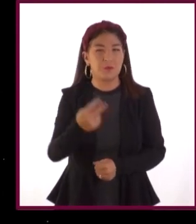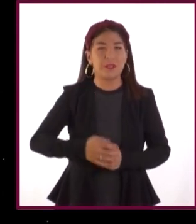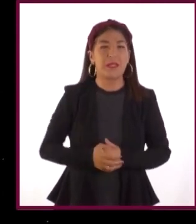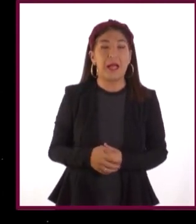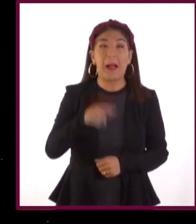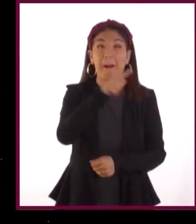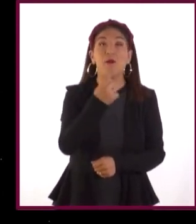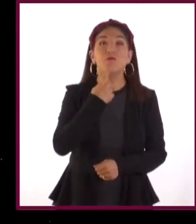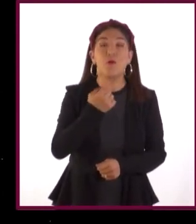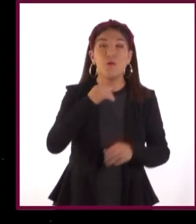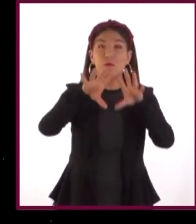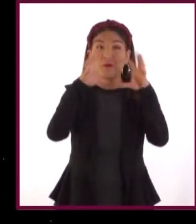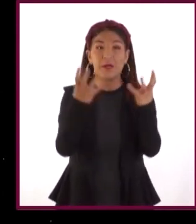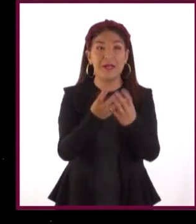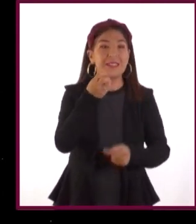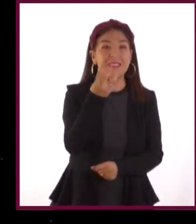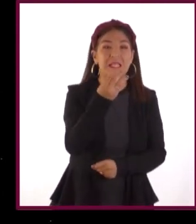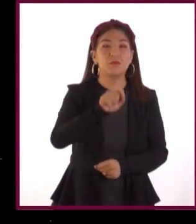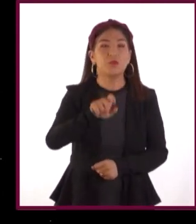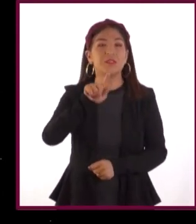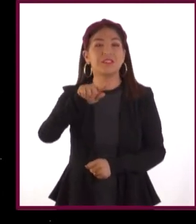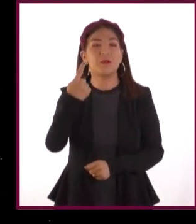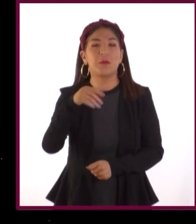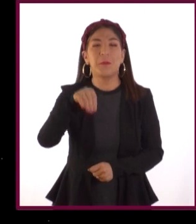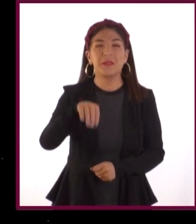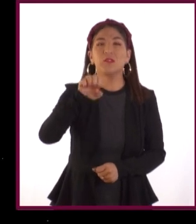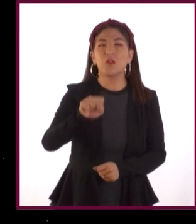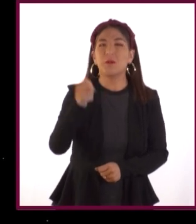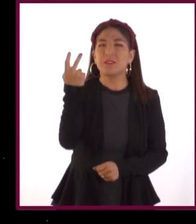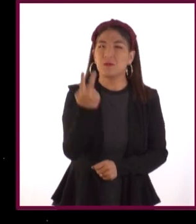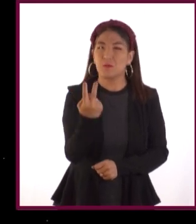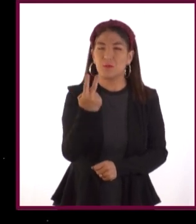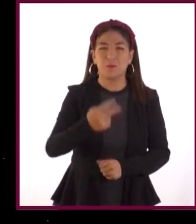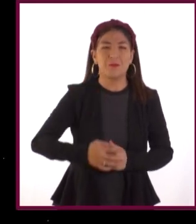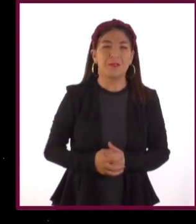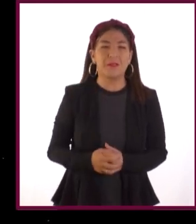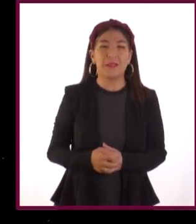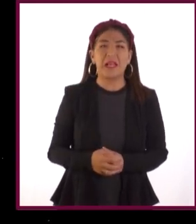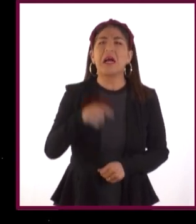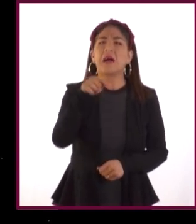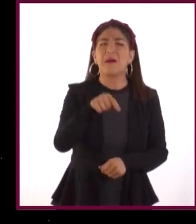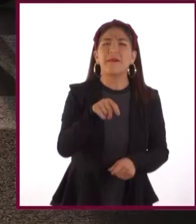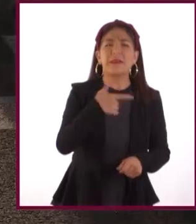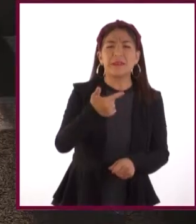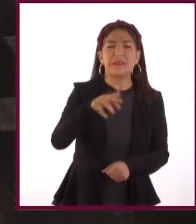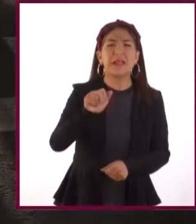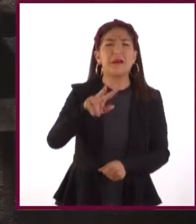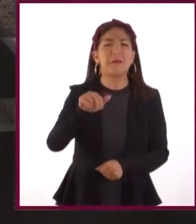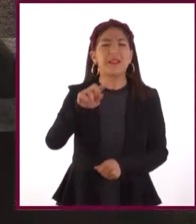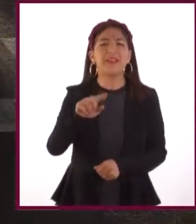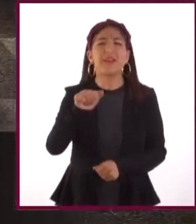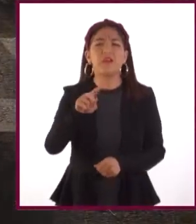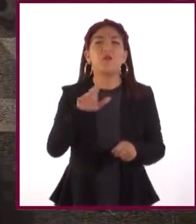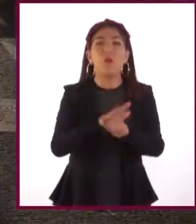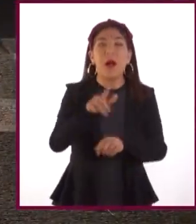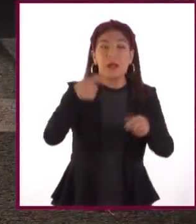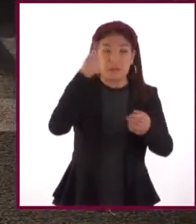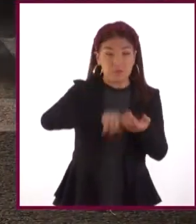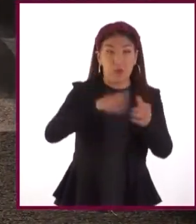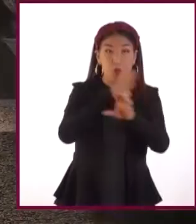señalar que cada planeta posee su propio campo gravitatorio o aceleración gravitacional. Por ejemplo, el valor para el